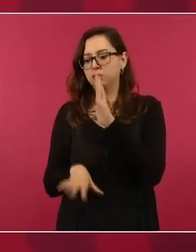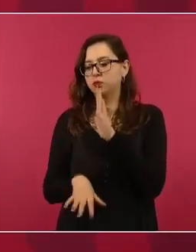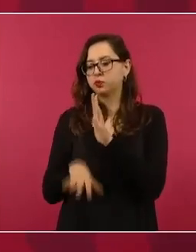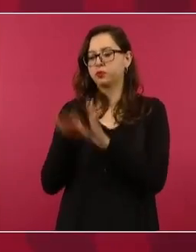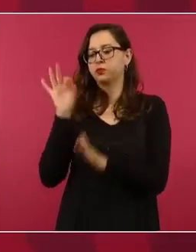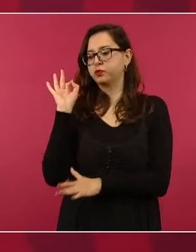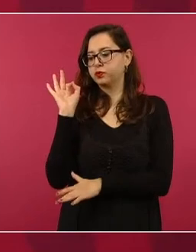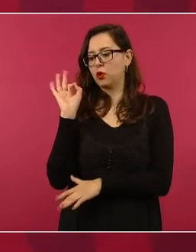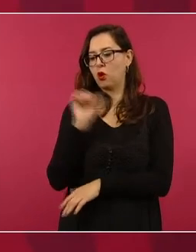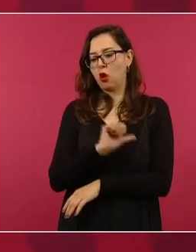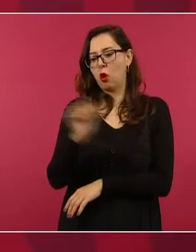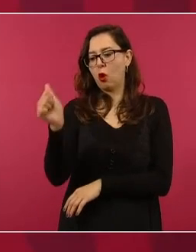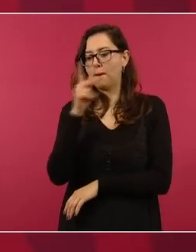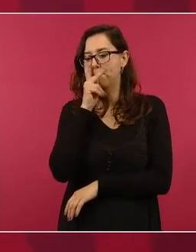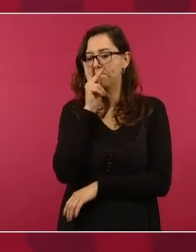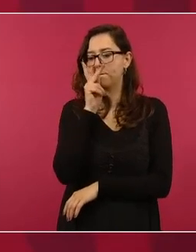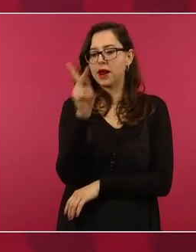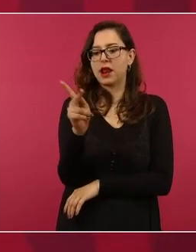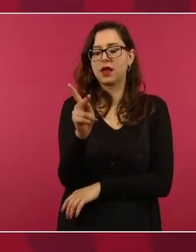el